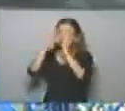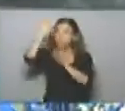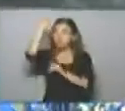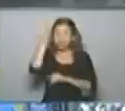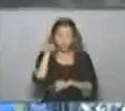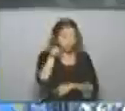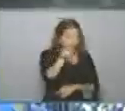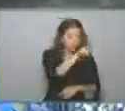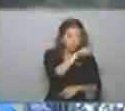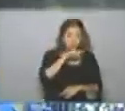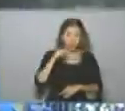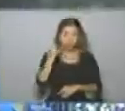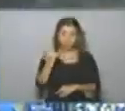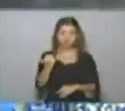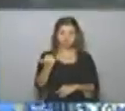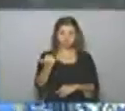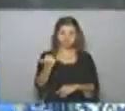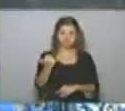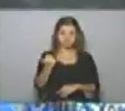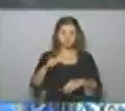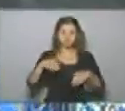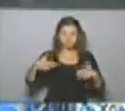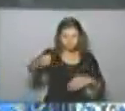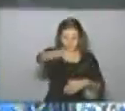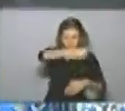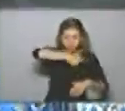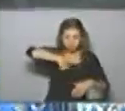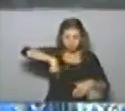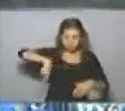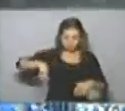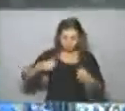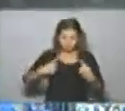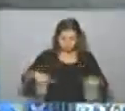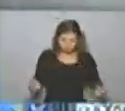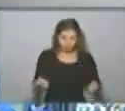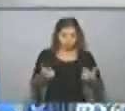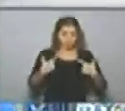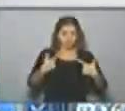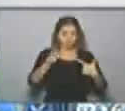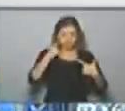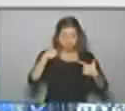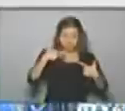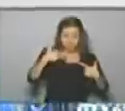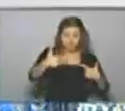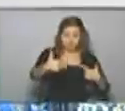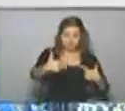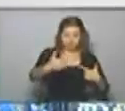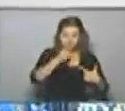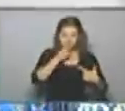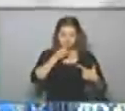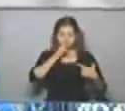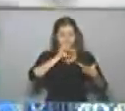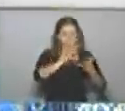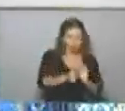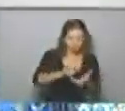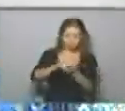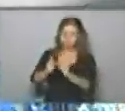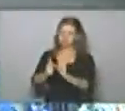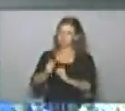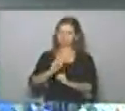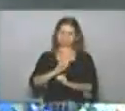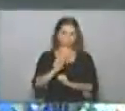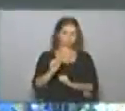puesta para dar al hombre herramientas para vivir, no para ser destruida o apropiada. Estamos